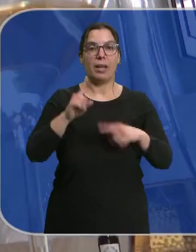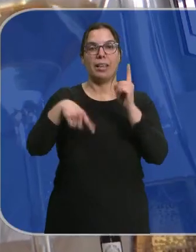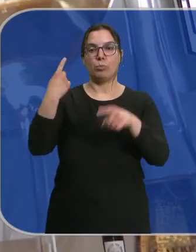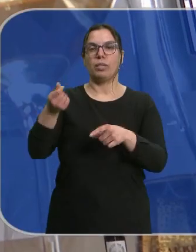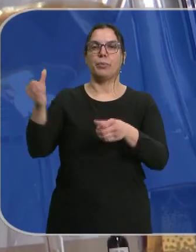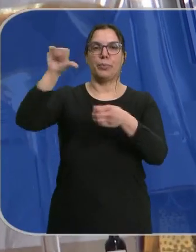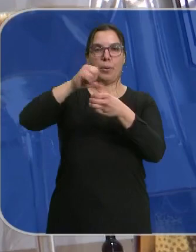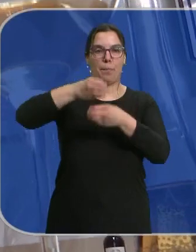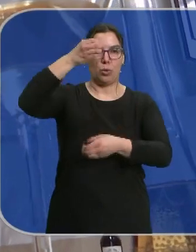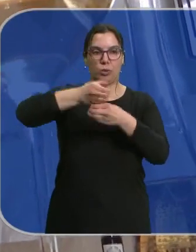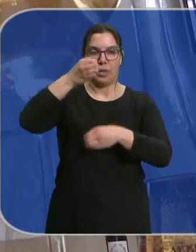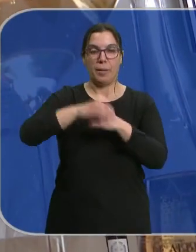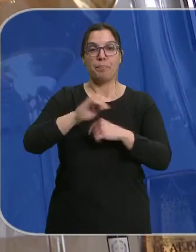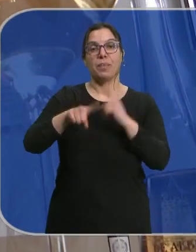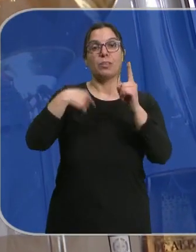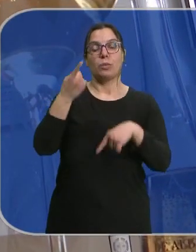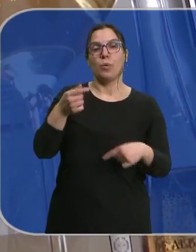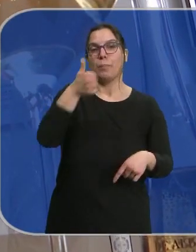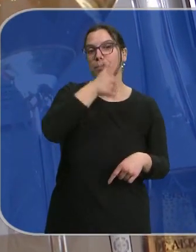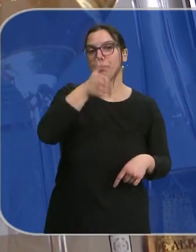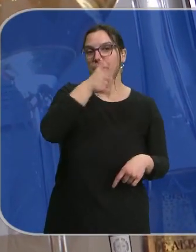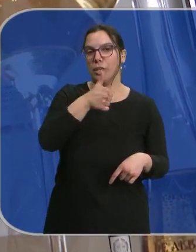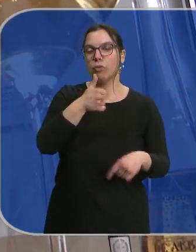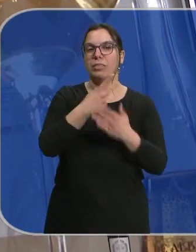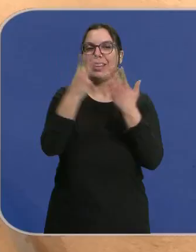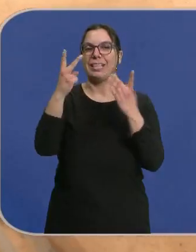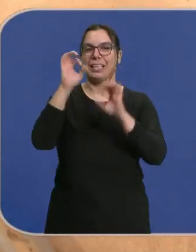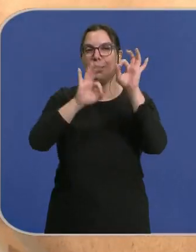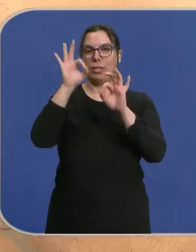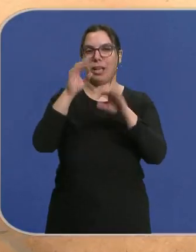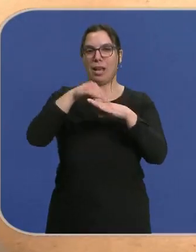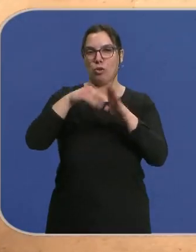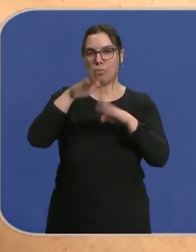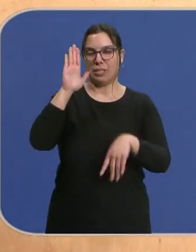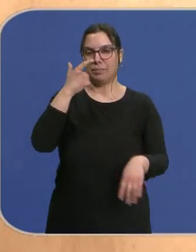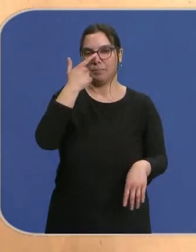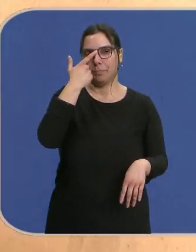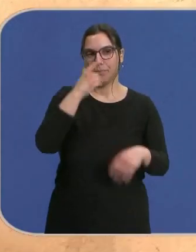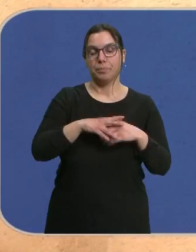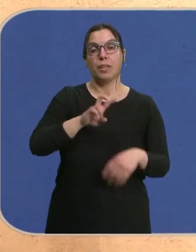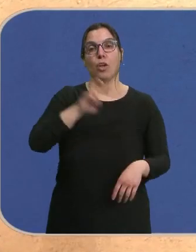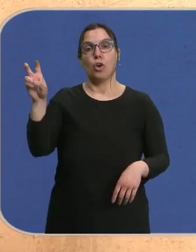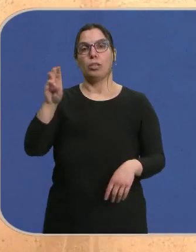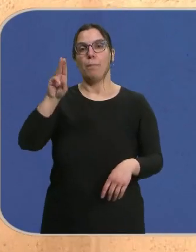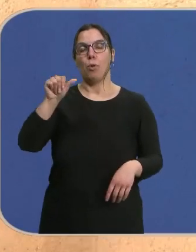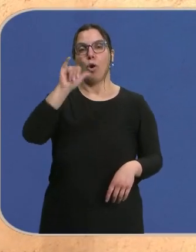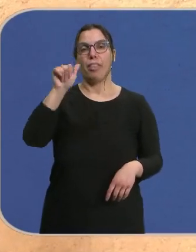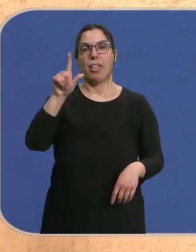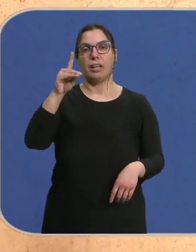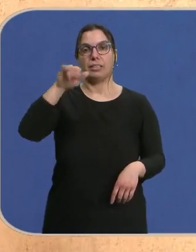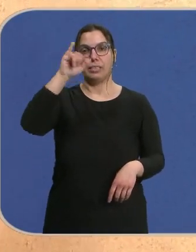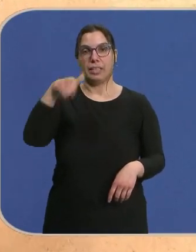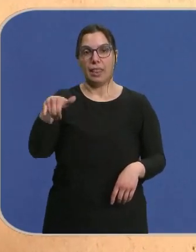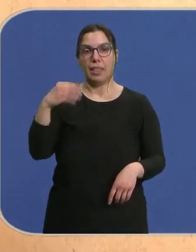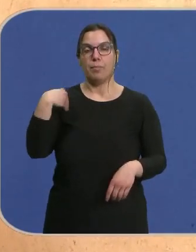a embotellar. El resultado es un vino amontillado de más de 17 grados. En esta otra bodega, en Pozaldez, dejaron de